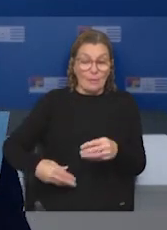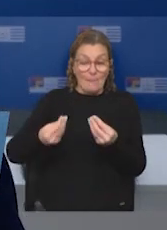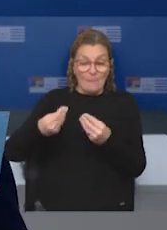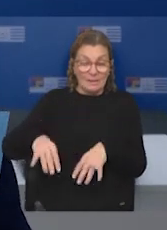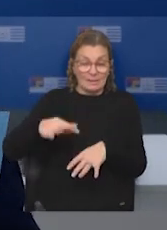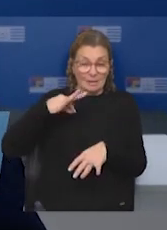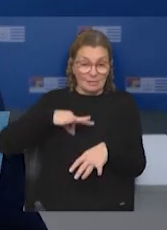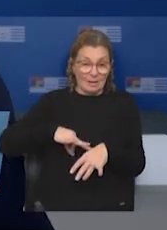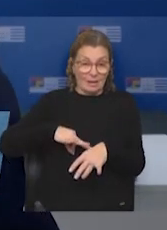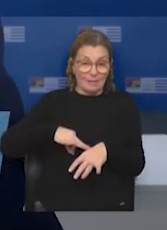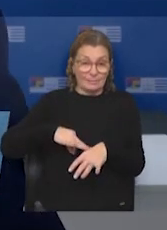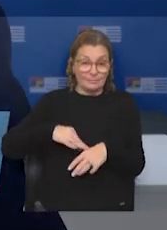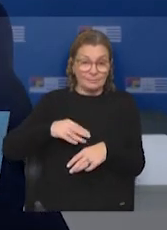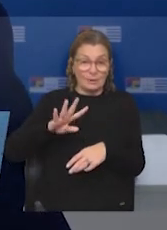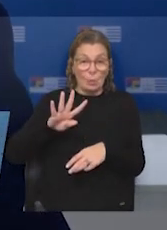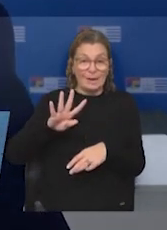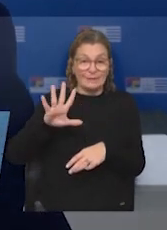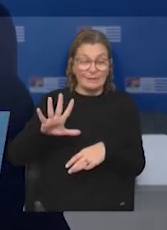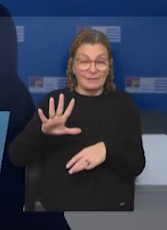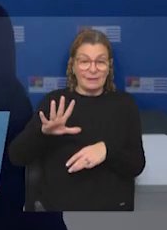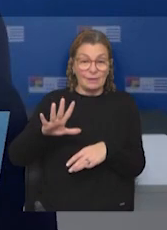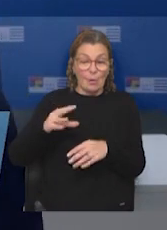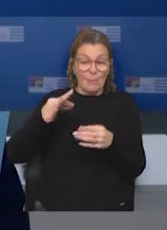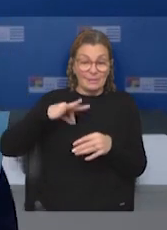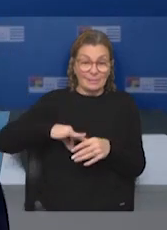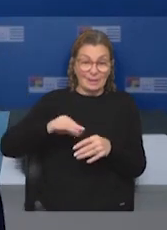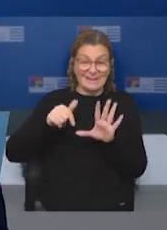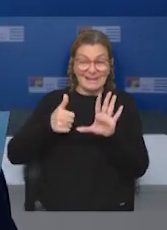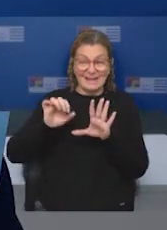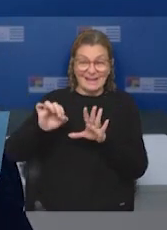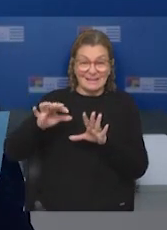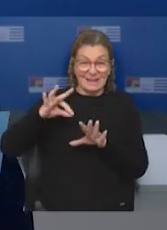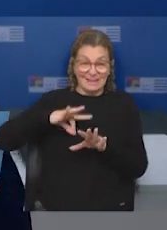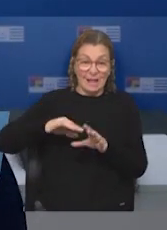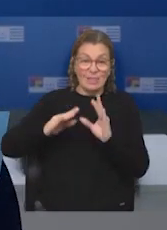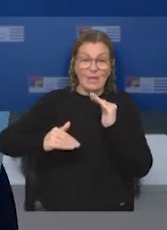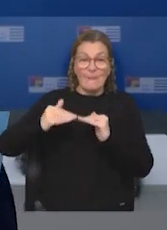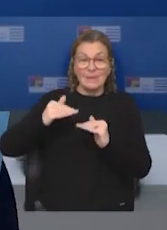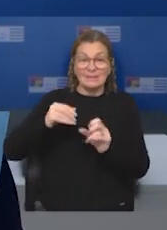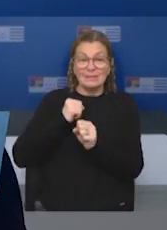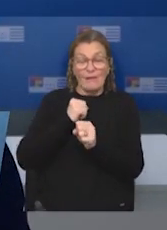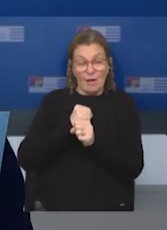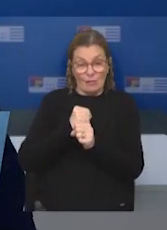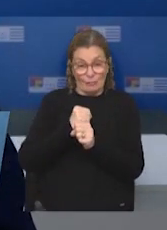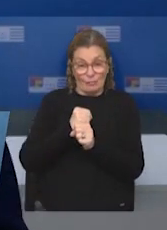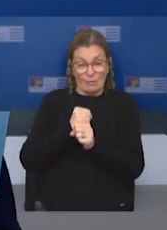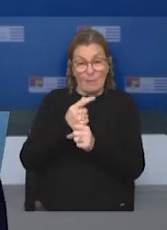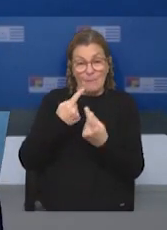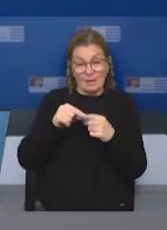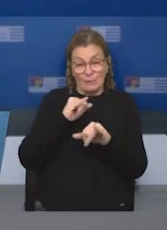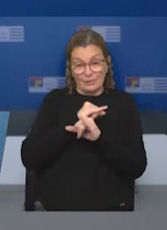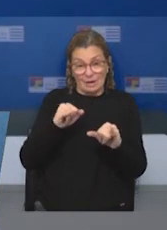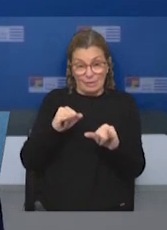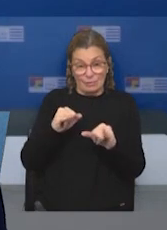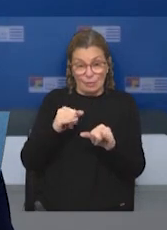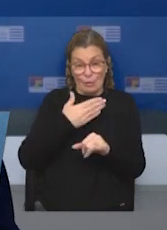salarial que osciló entre 45 jornales perdidos y 60 dependiendo de la rama de actividad pero finalizando el